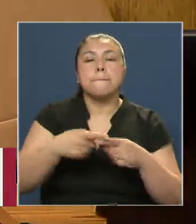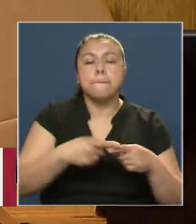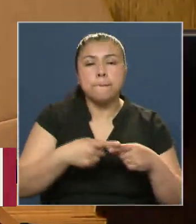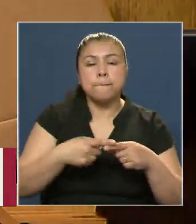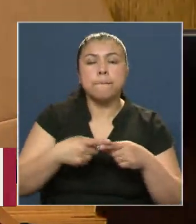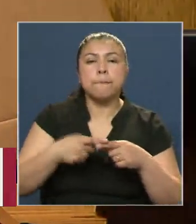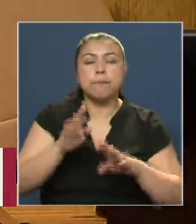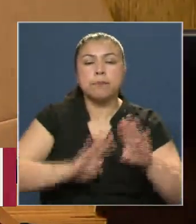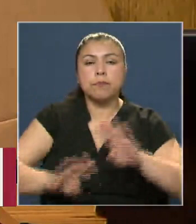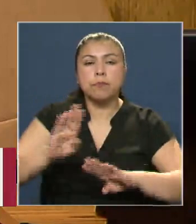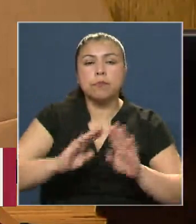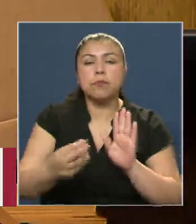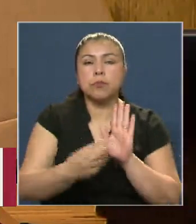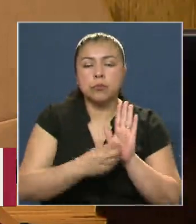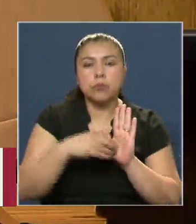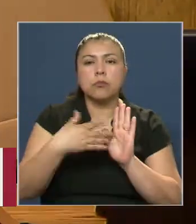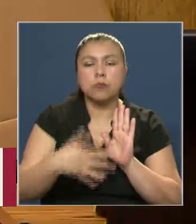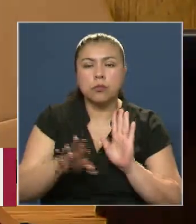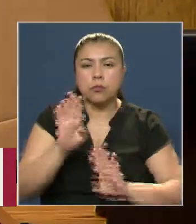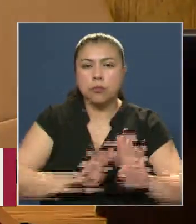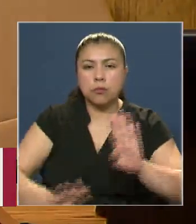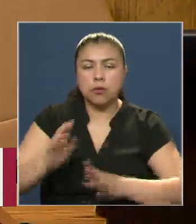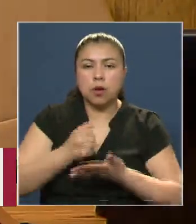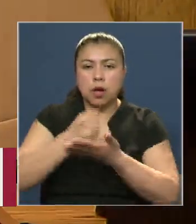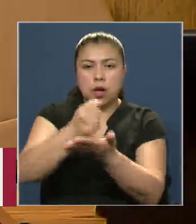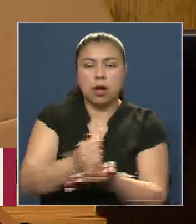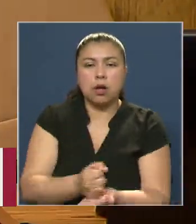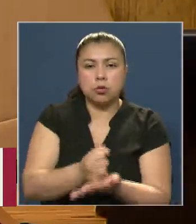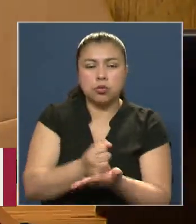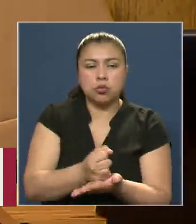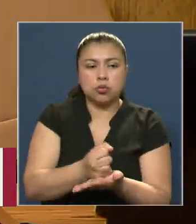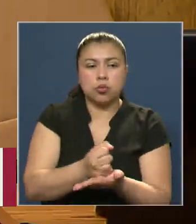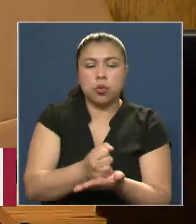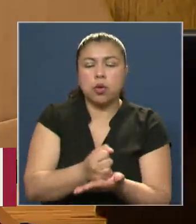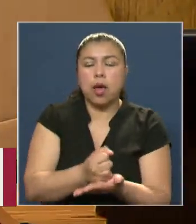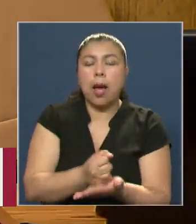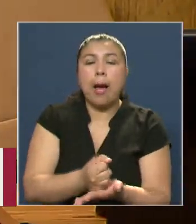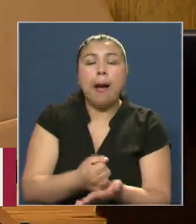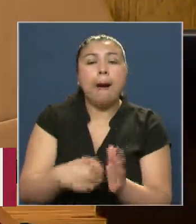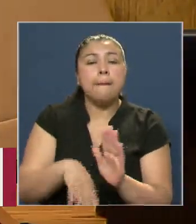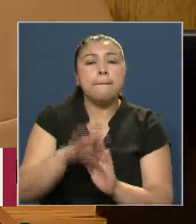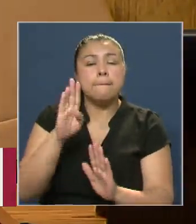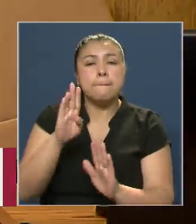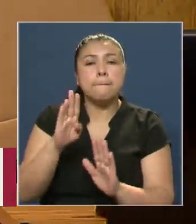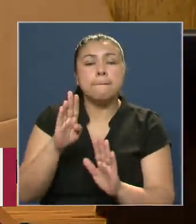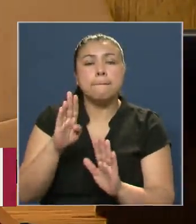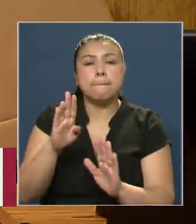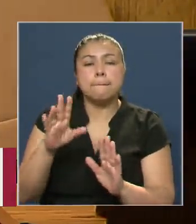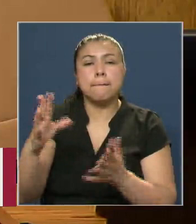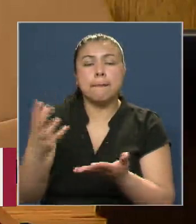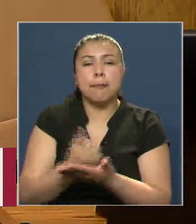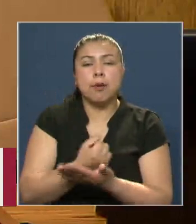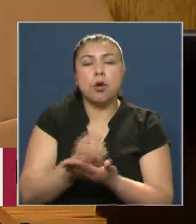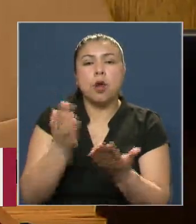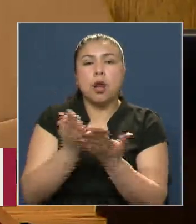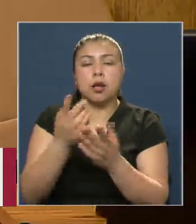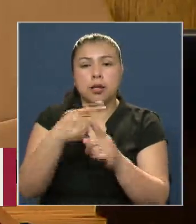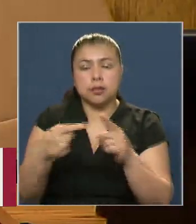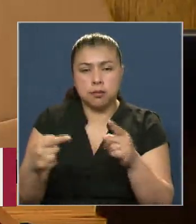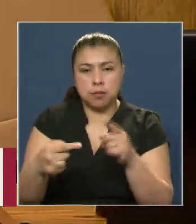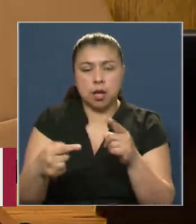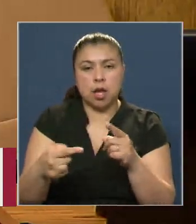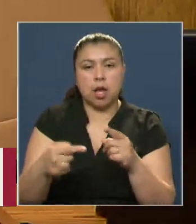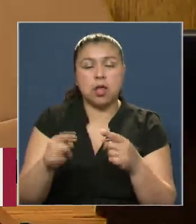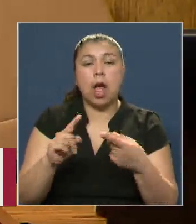Piñera, establece un mecanismo de protección y ayudas que va en la línea de dar mayor seguridad a los logros que la clase media ha conquistado.